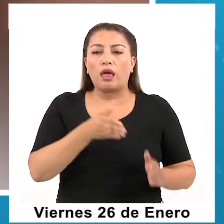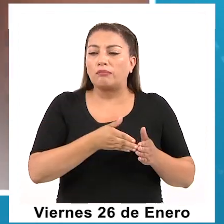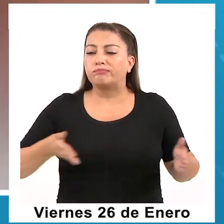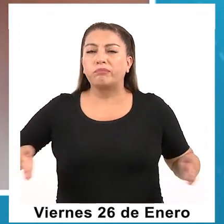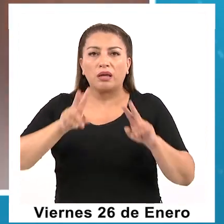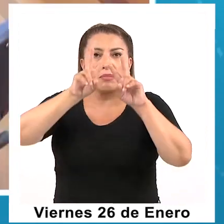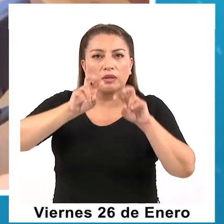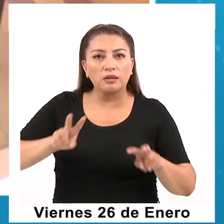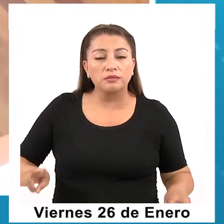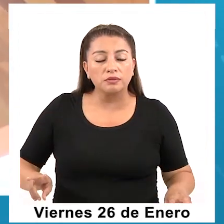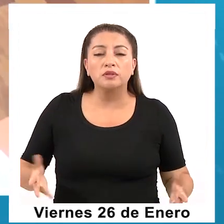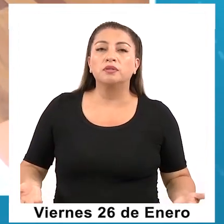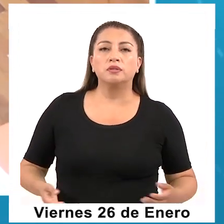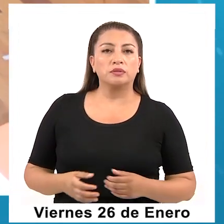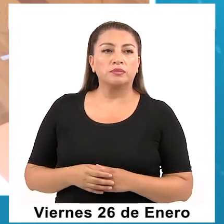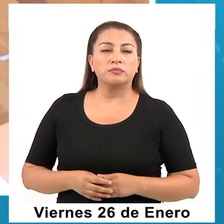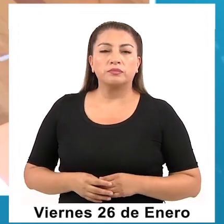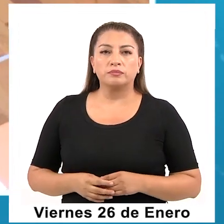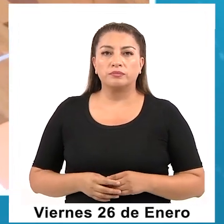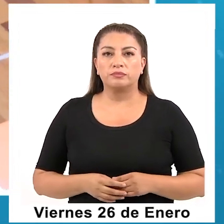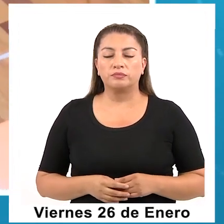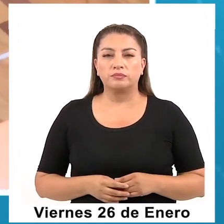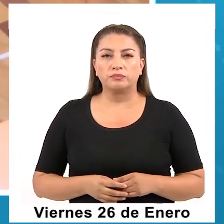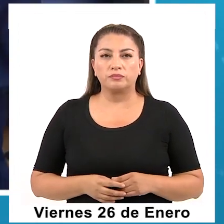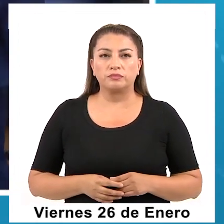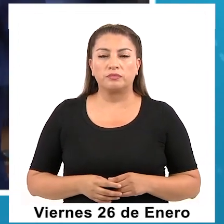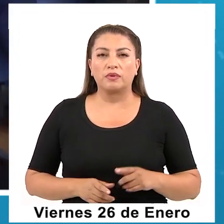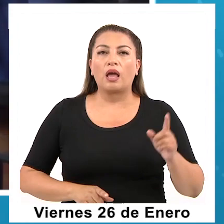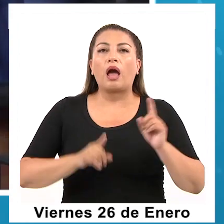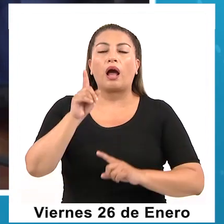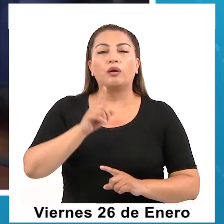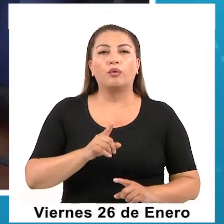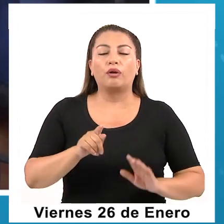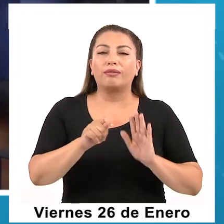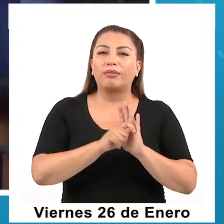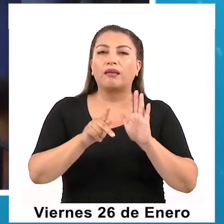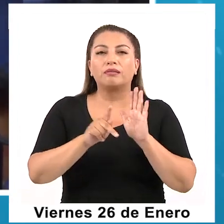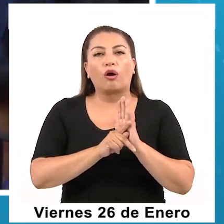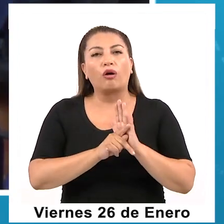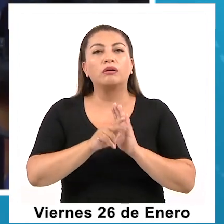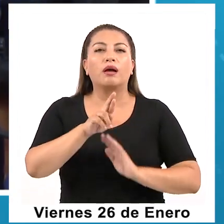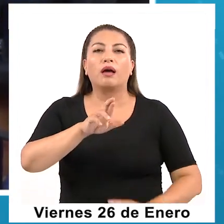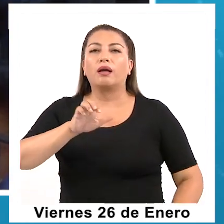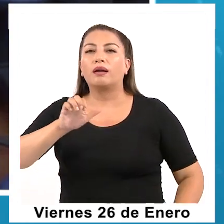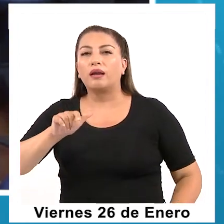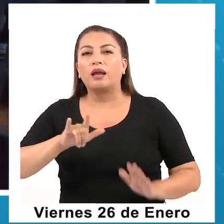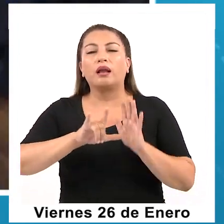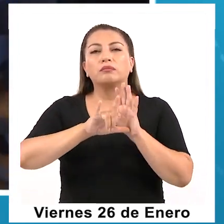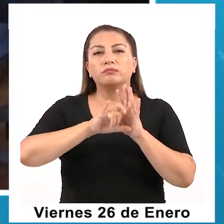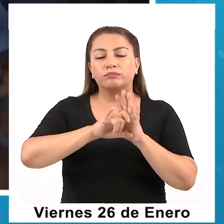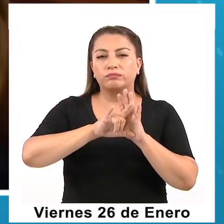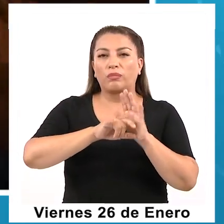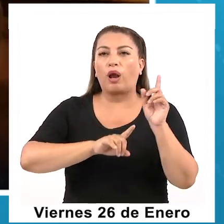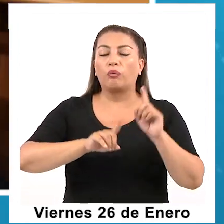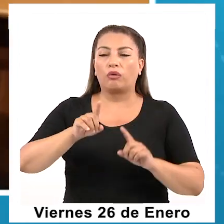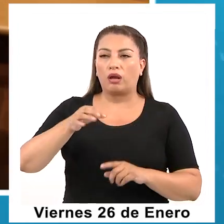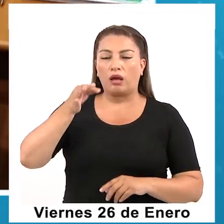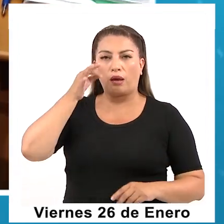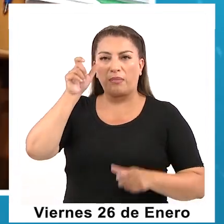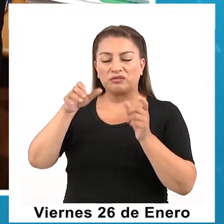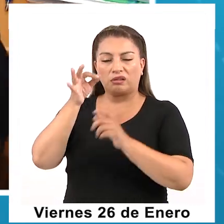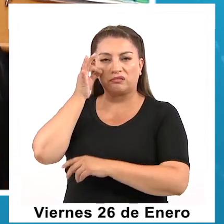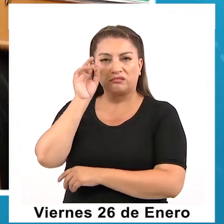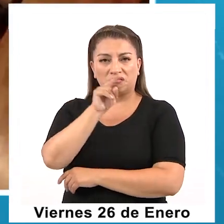investigación? Sí, yo creo que independiente que los Reels, ¿cierto? Y los Instagram haciendo ejercicios sean un poco provocativos de